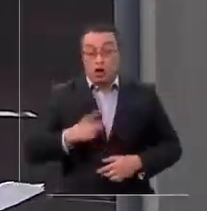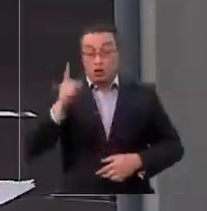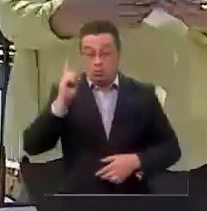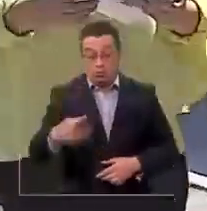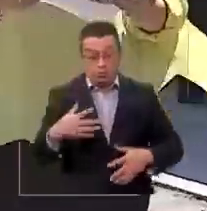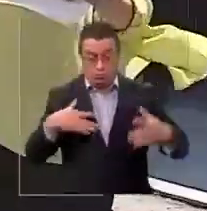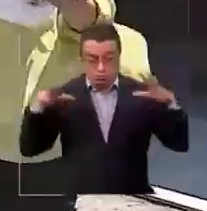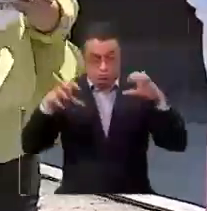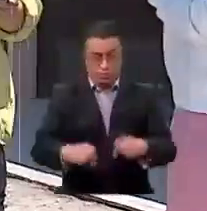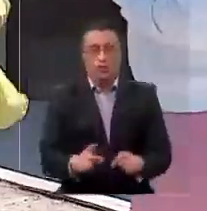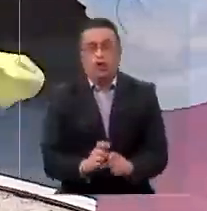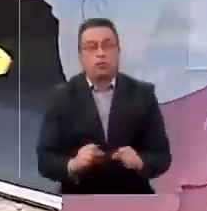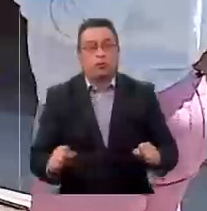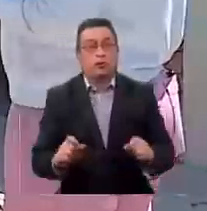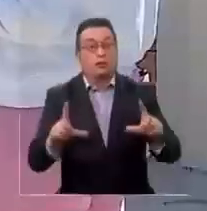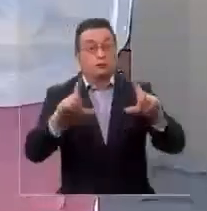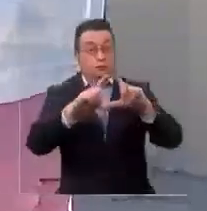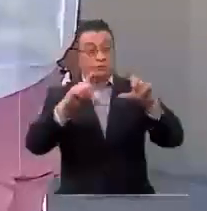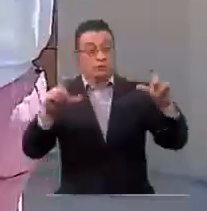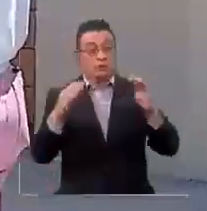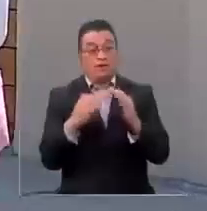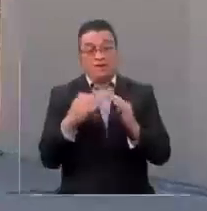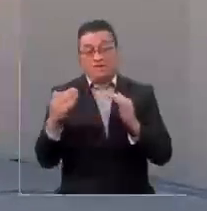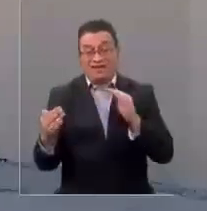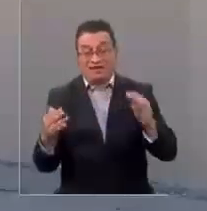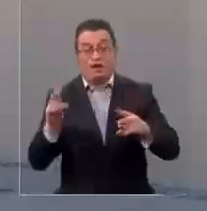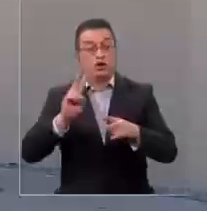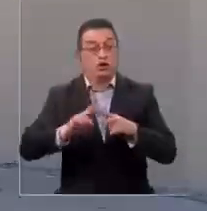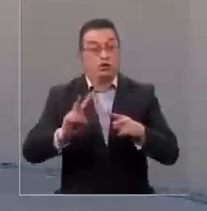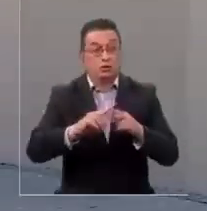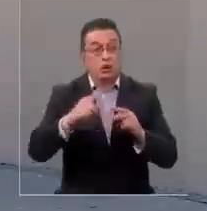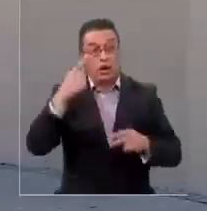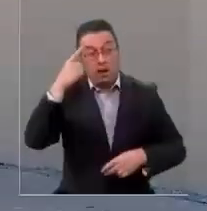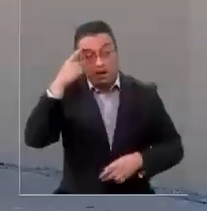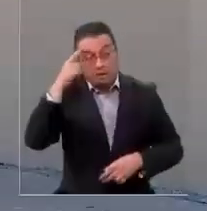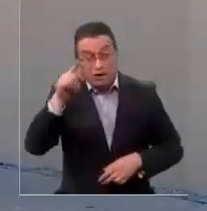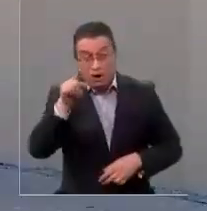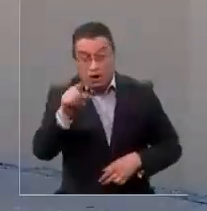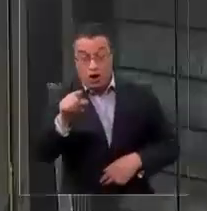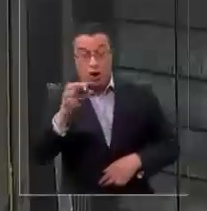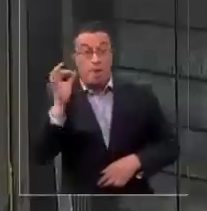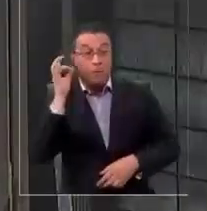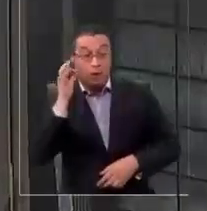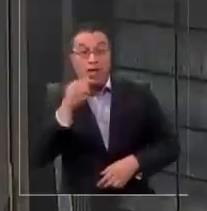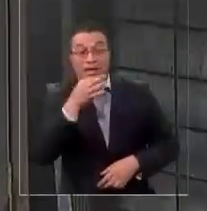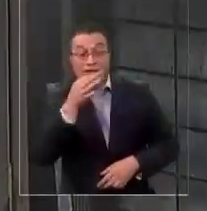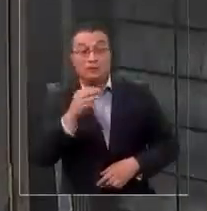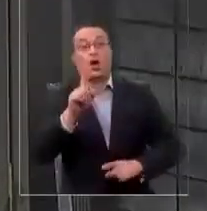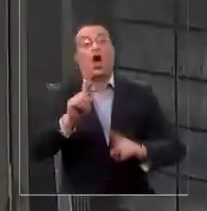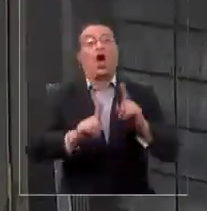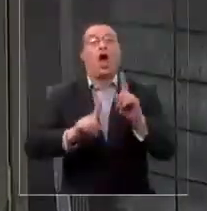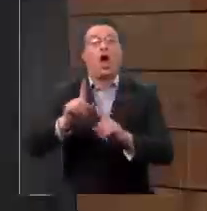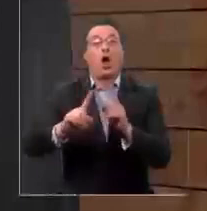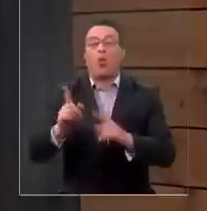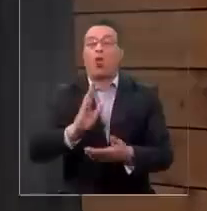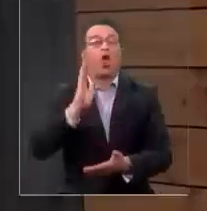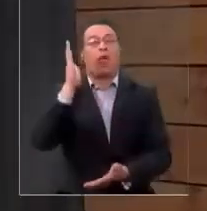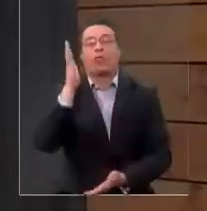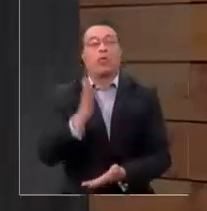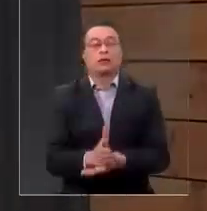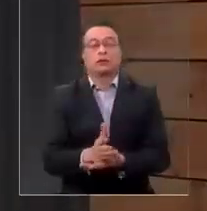para hacer esto. Este cartel dice vecinos organizados, pero según Marcela, son solo unos pocos los que